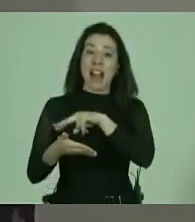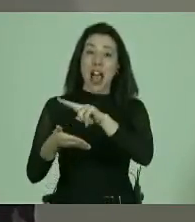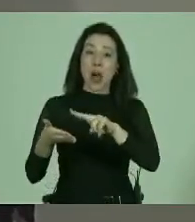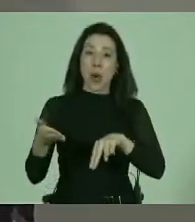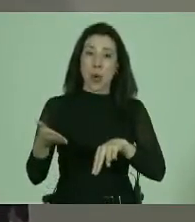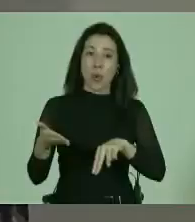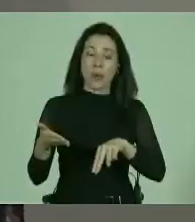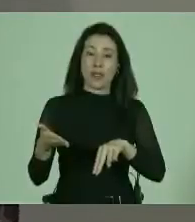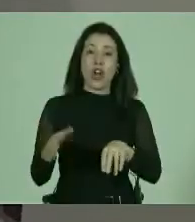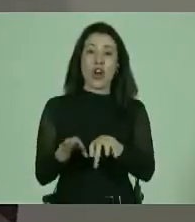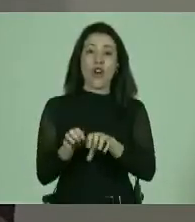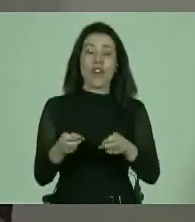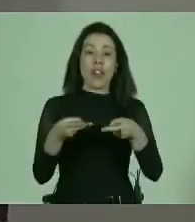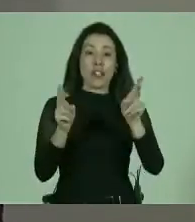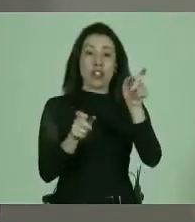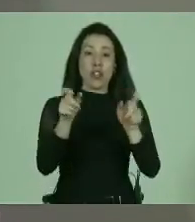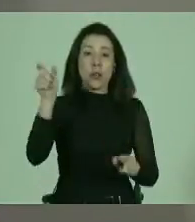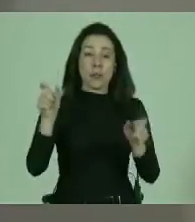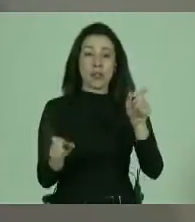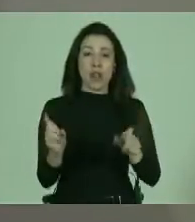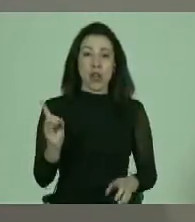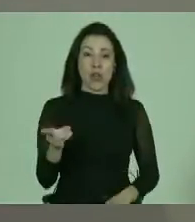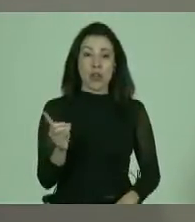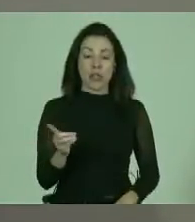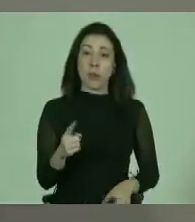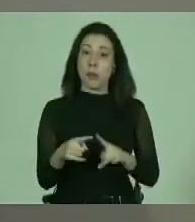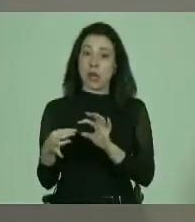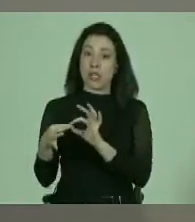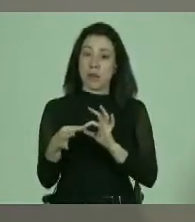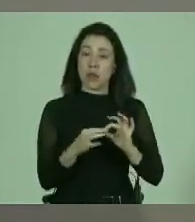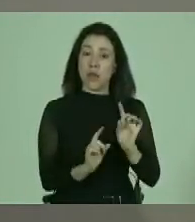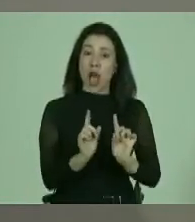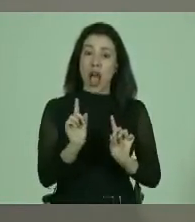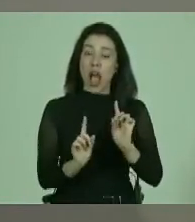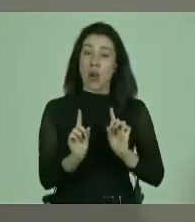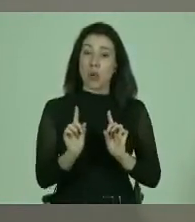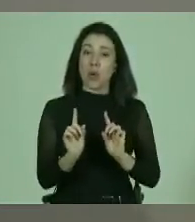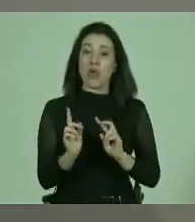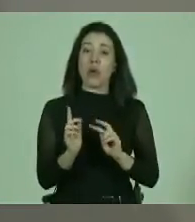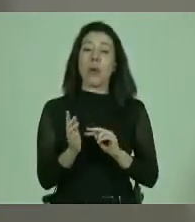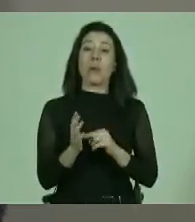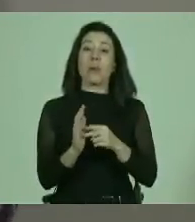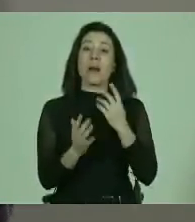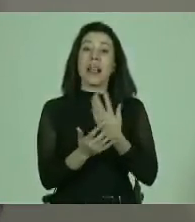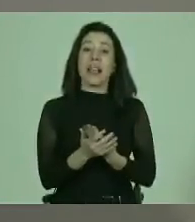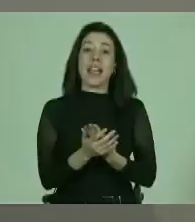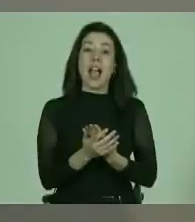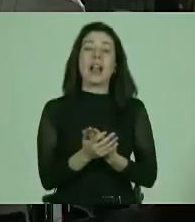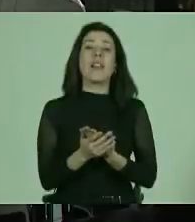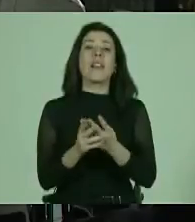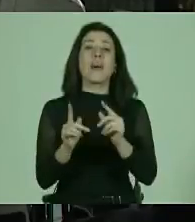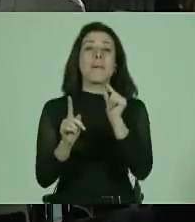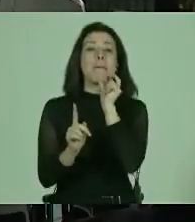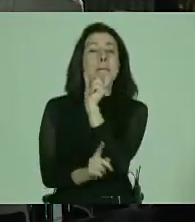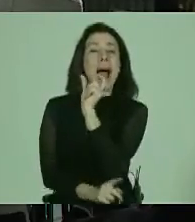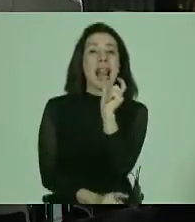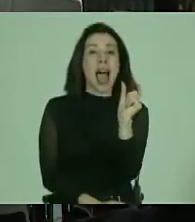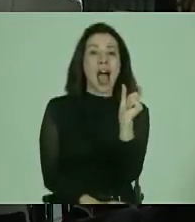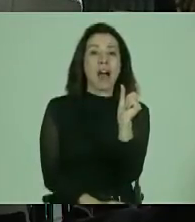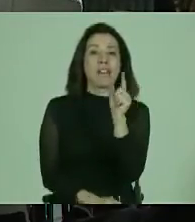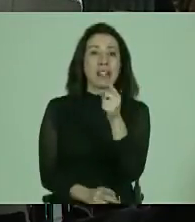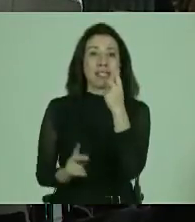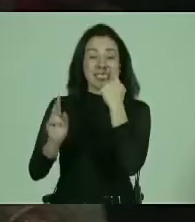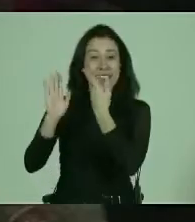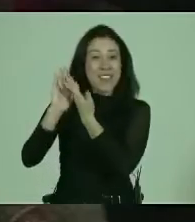al convenio a los derechos de las personas con discapacidad y por ello algunos de los problemas que tiene son incluso terminológicos bueno esto es la